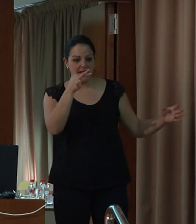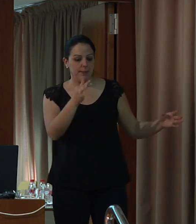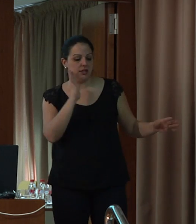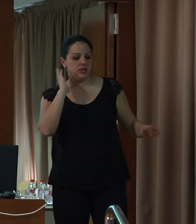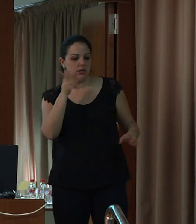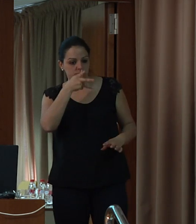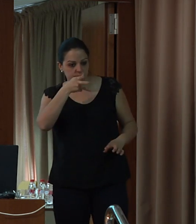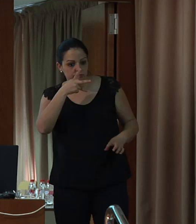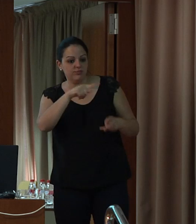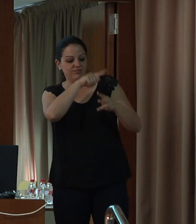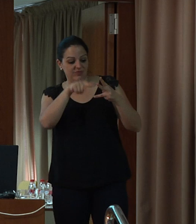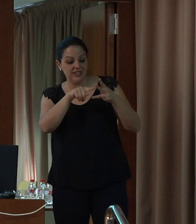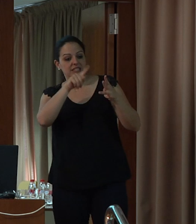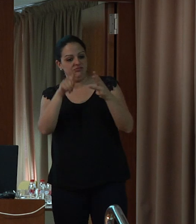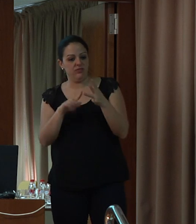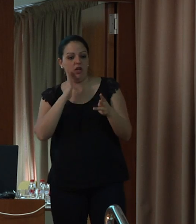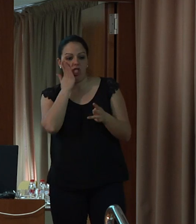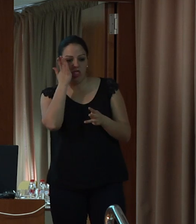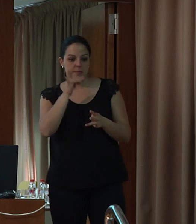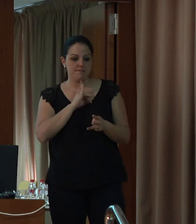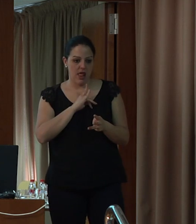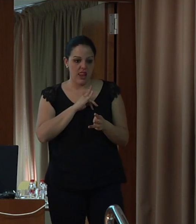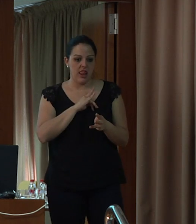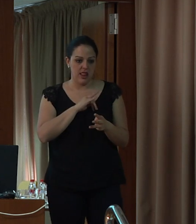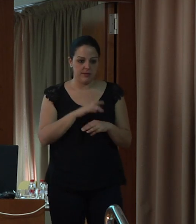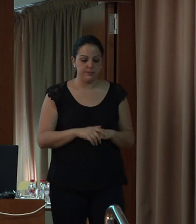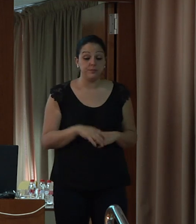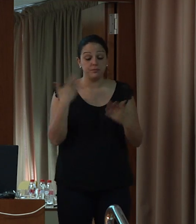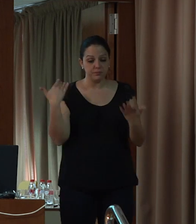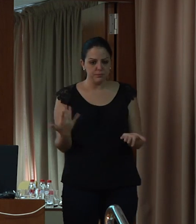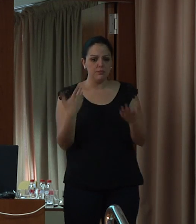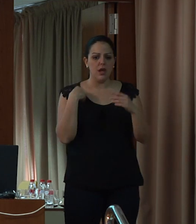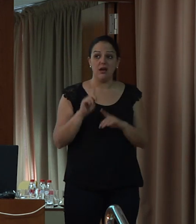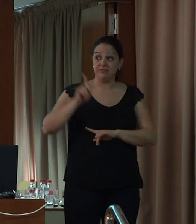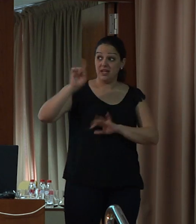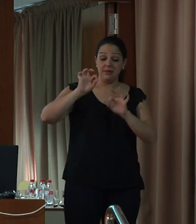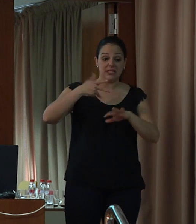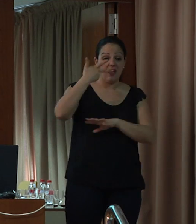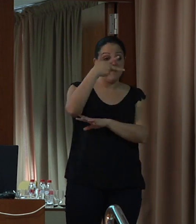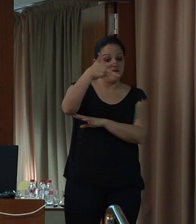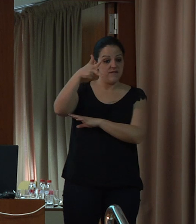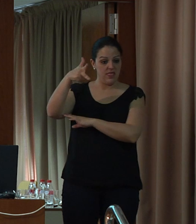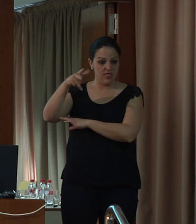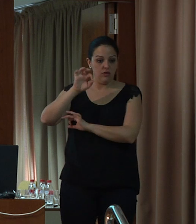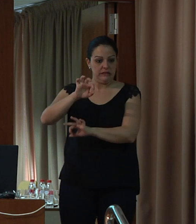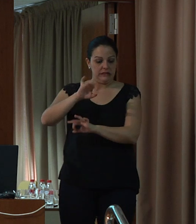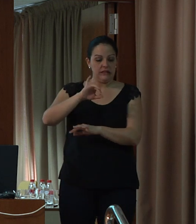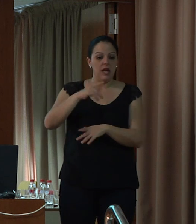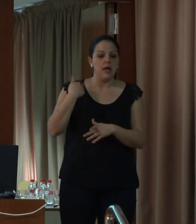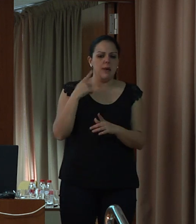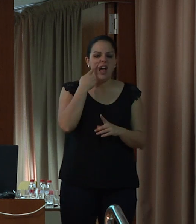sueño. Ahí arriba os he puesto un vídeo que debería funcionar para que veáis lo que es una síndrome de apnea del sueño.